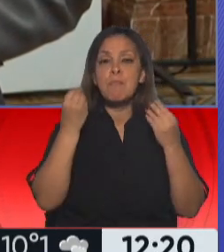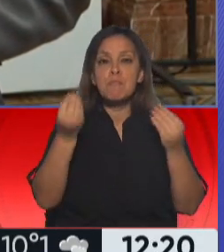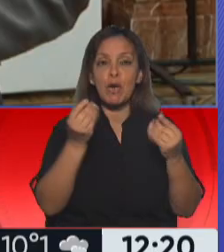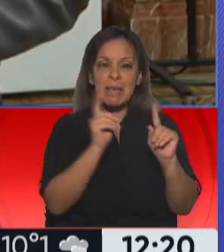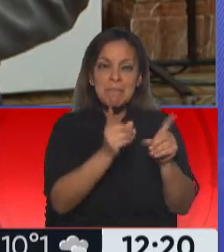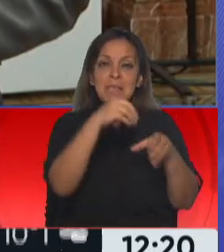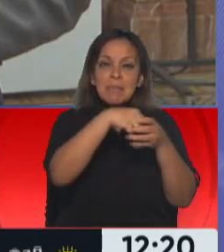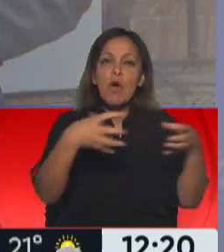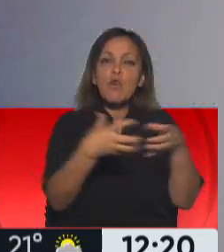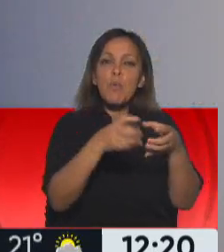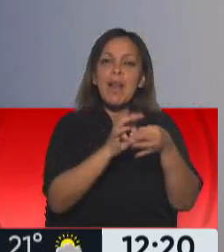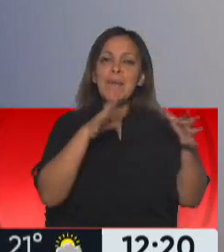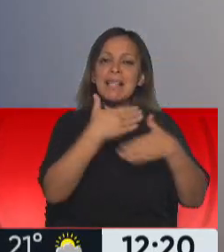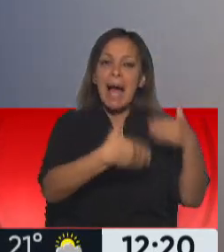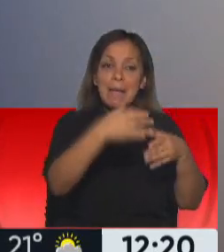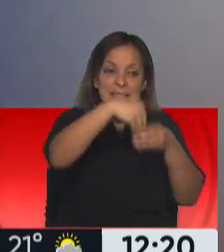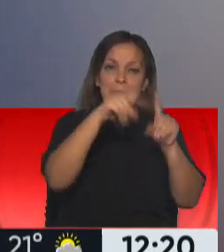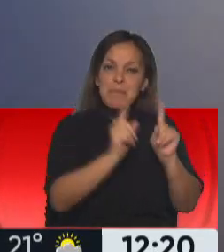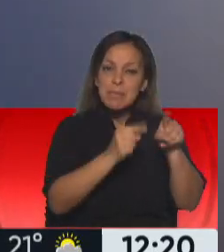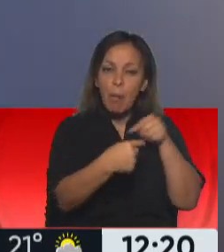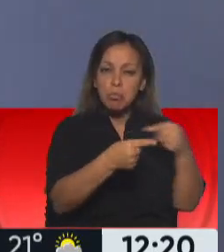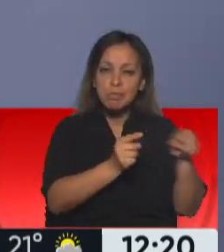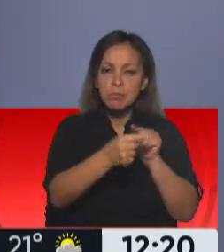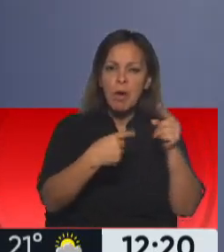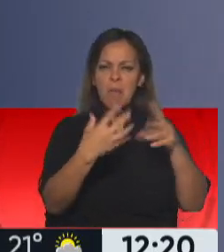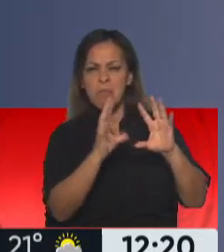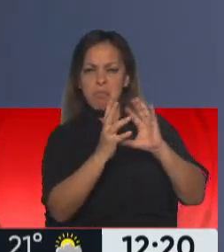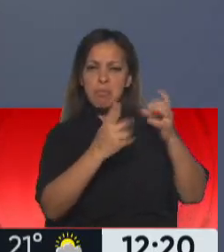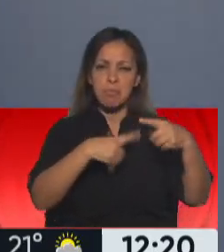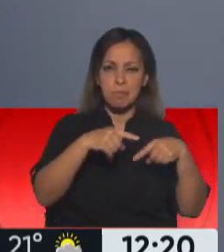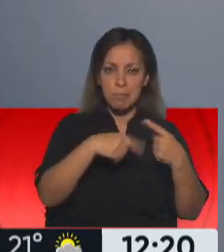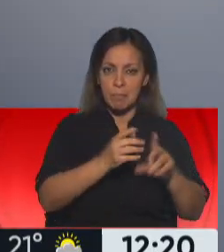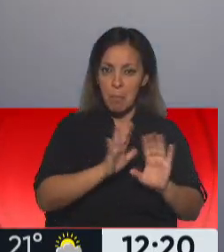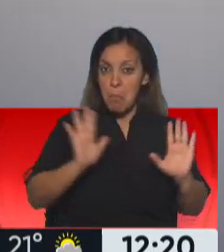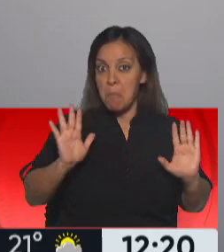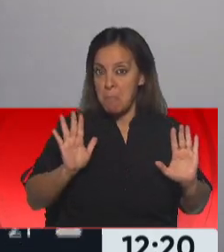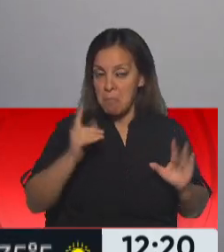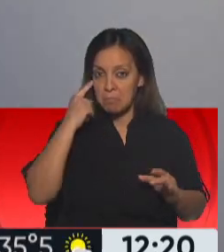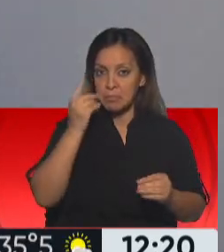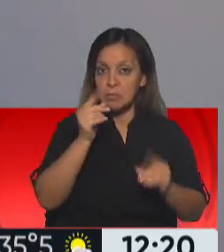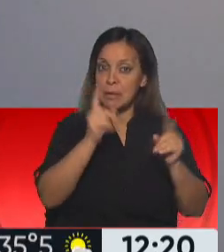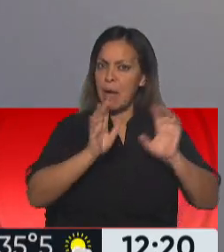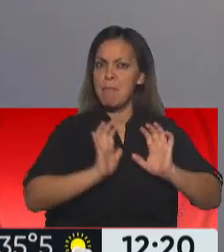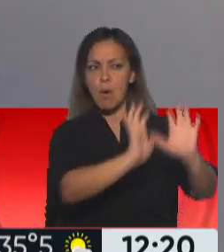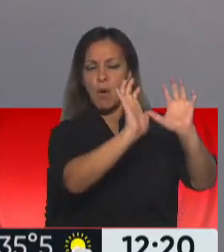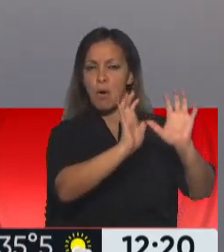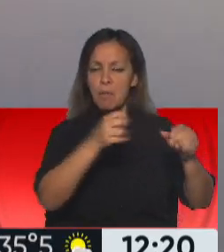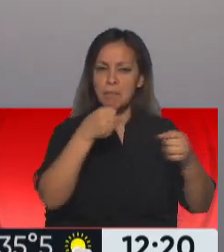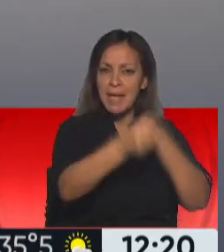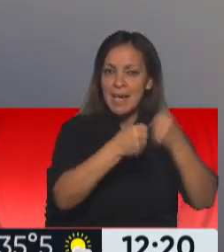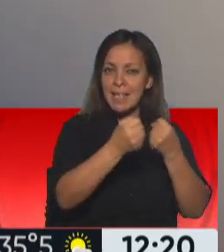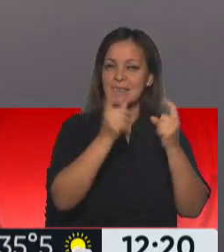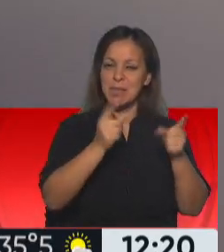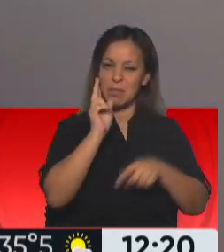sí algo tensos y con desacuerdos a la vista de todo el recinto, ¿no? Incluso empujones, piñas, lo vemos en